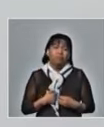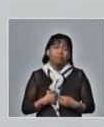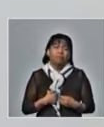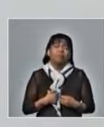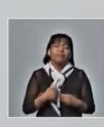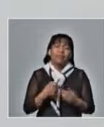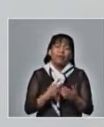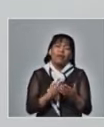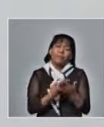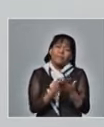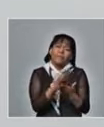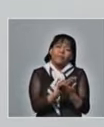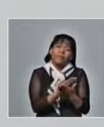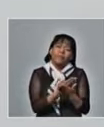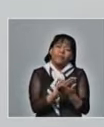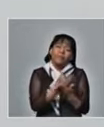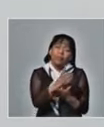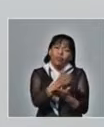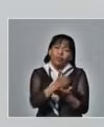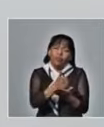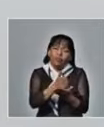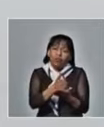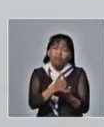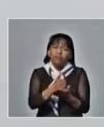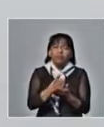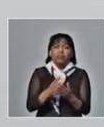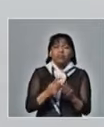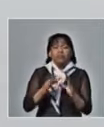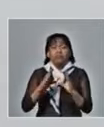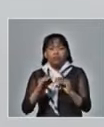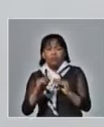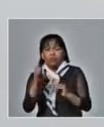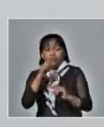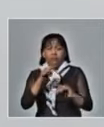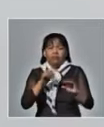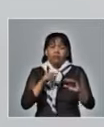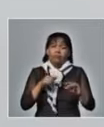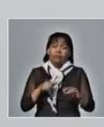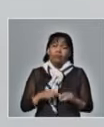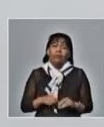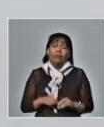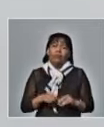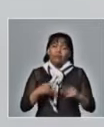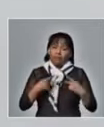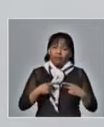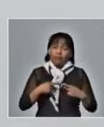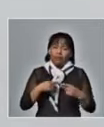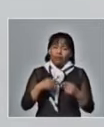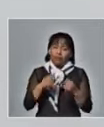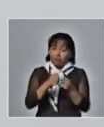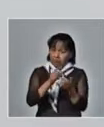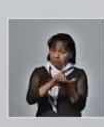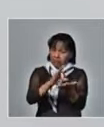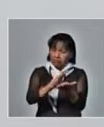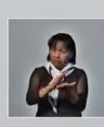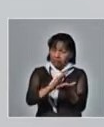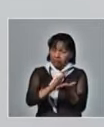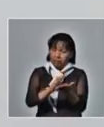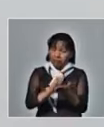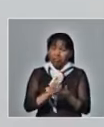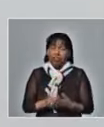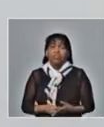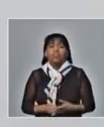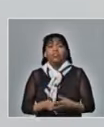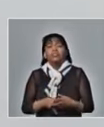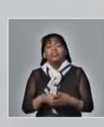estamos planteando tener un centro de capacitación laboral para las personas con discapacidad y dar incentivos a las empresas que